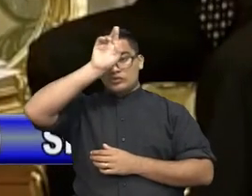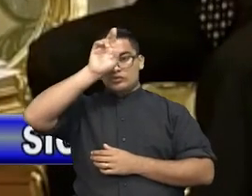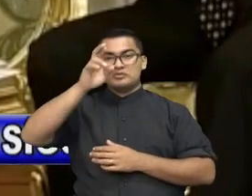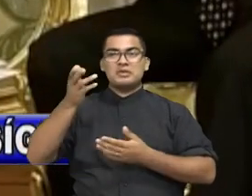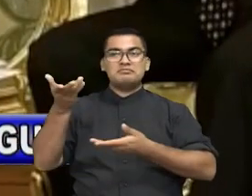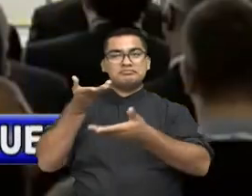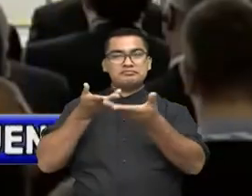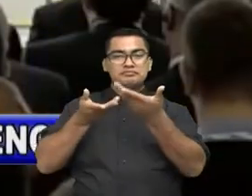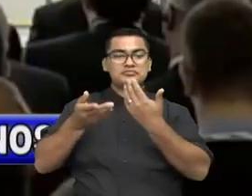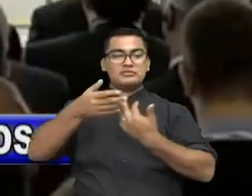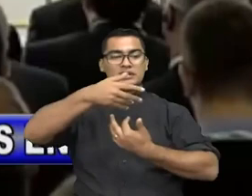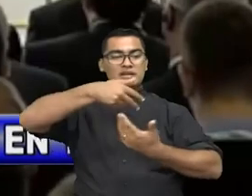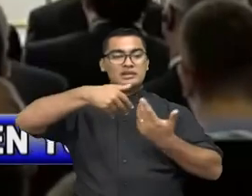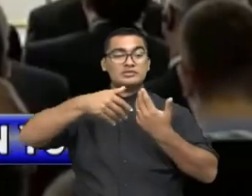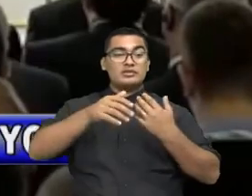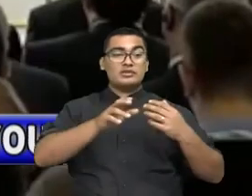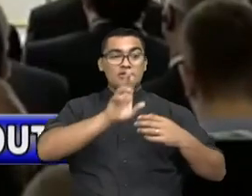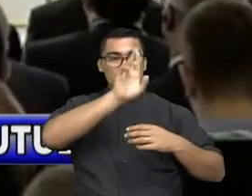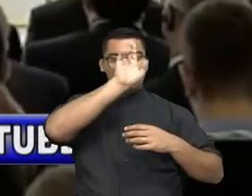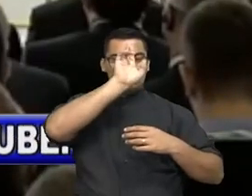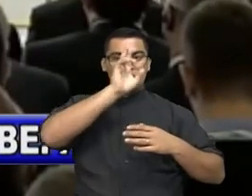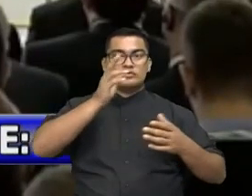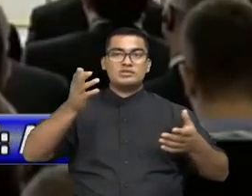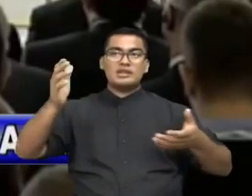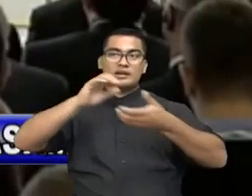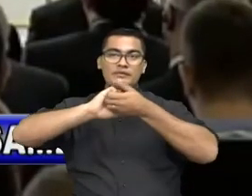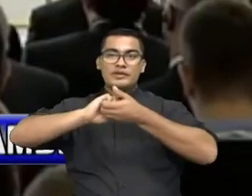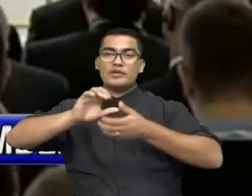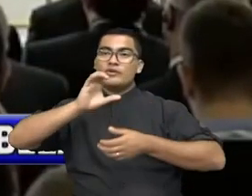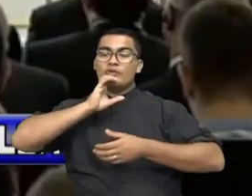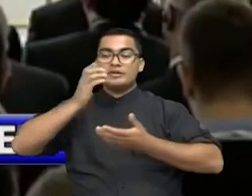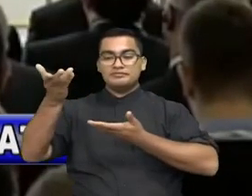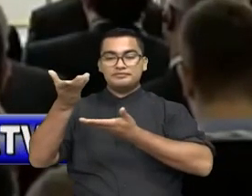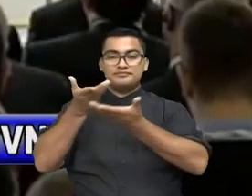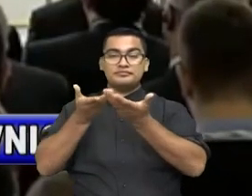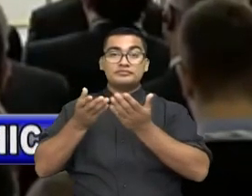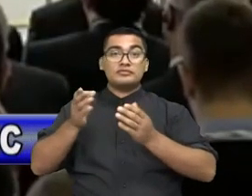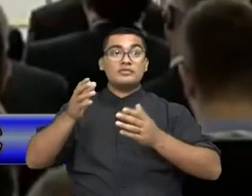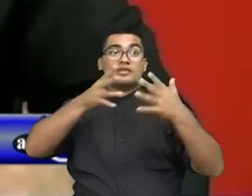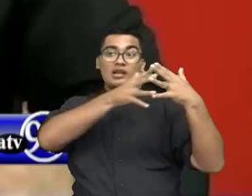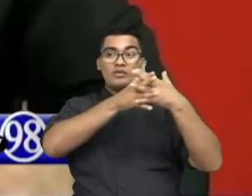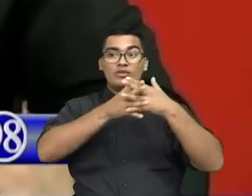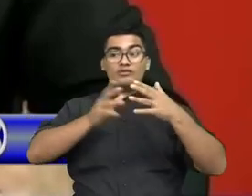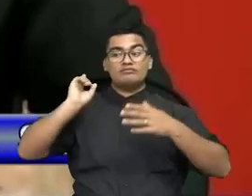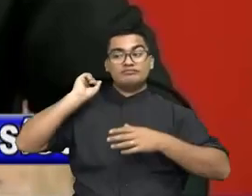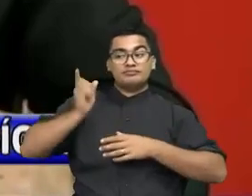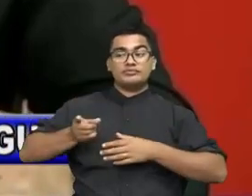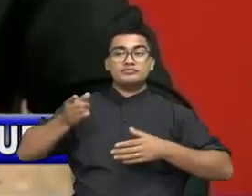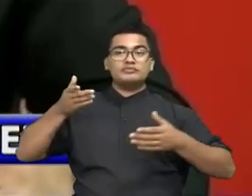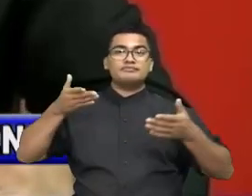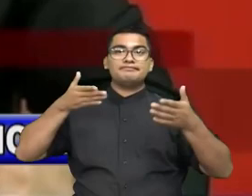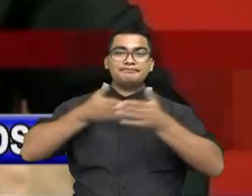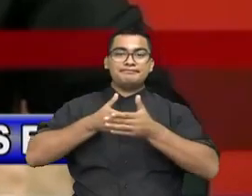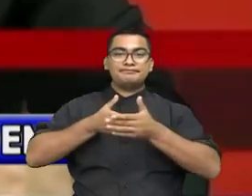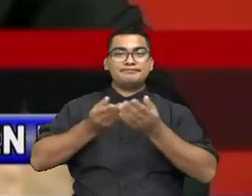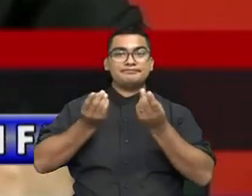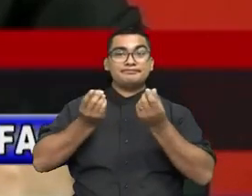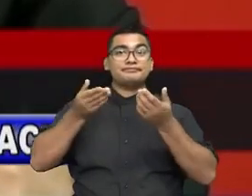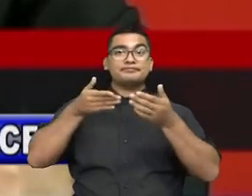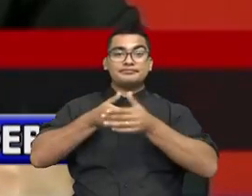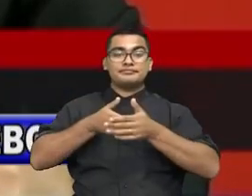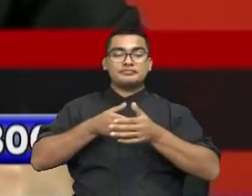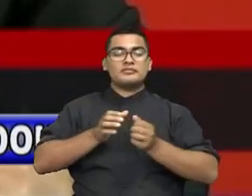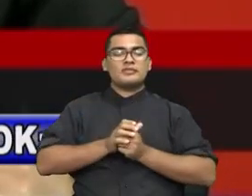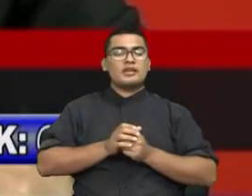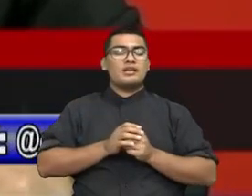y las relaciones económicas comerciales ante el bloqueo de Estados Unidos. Putin destacó que el intercambio comercial entre